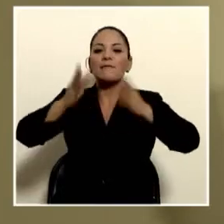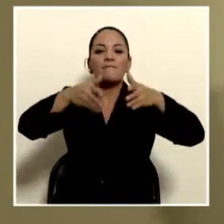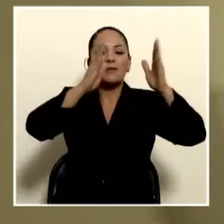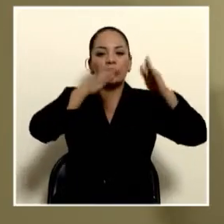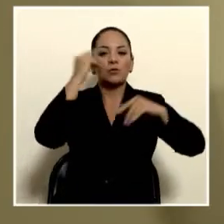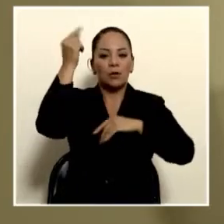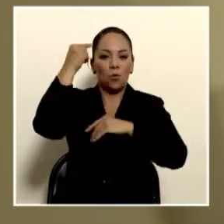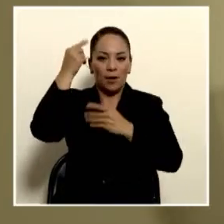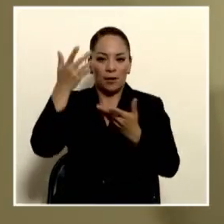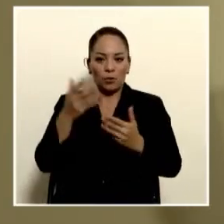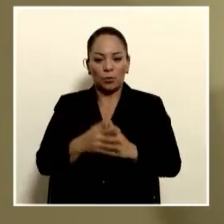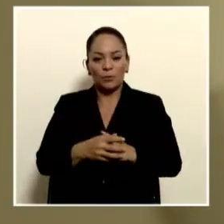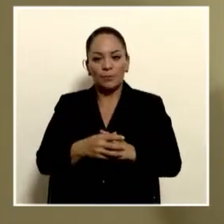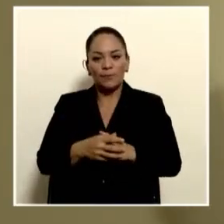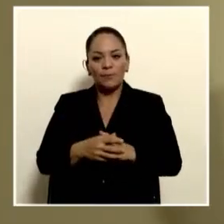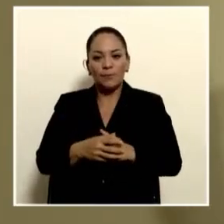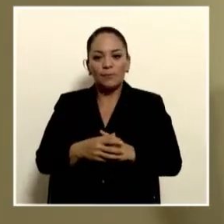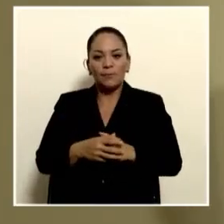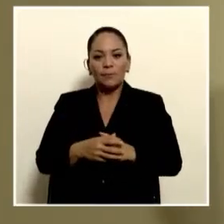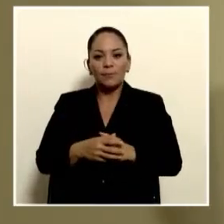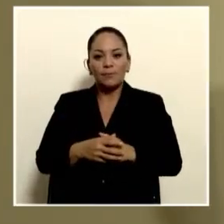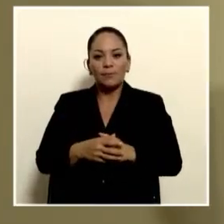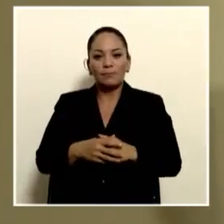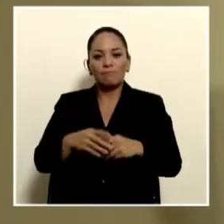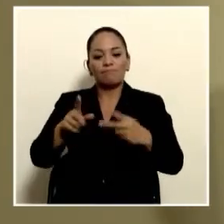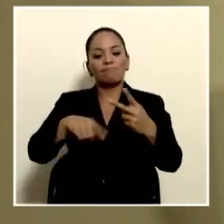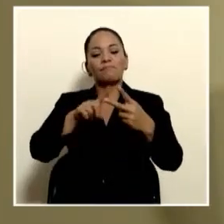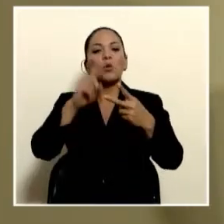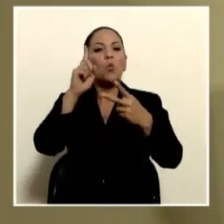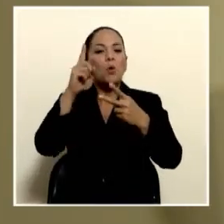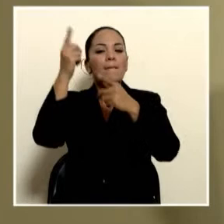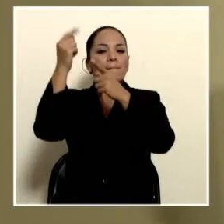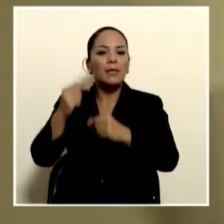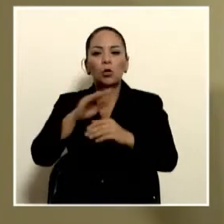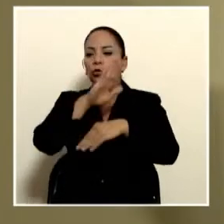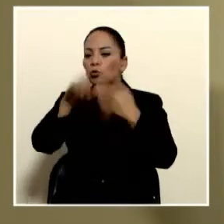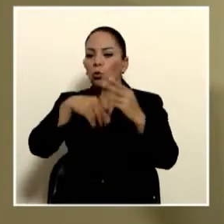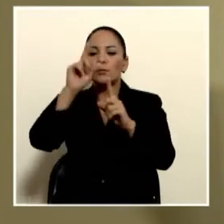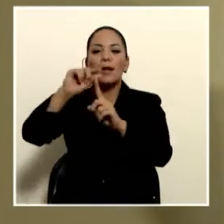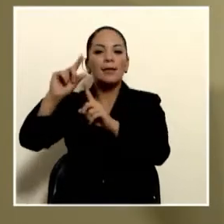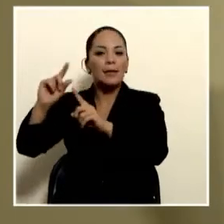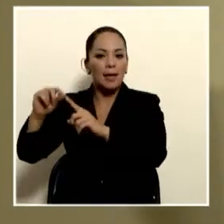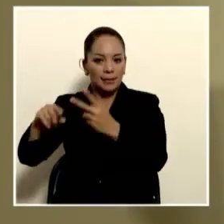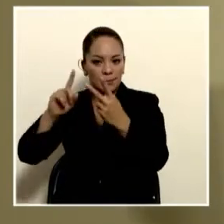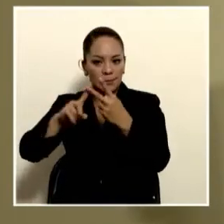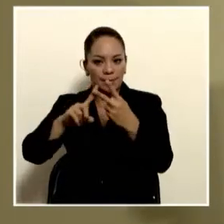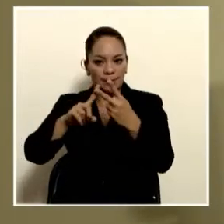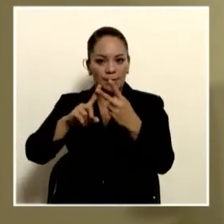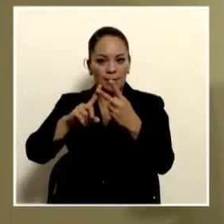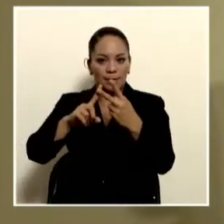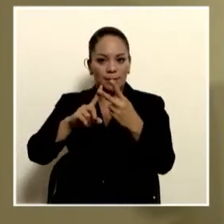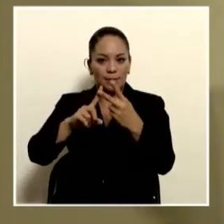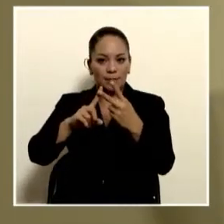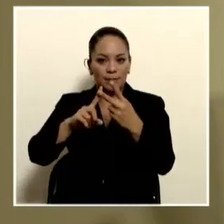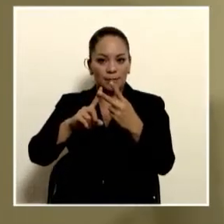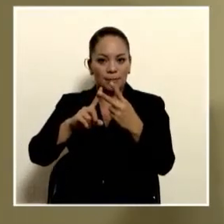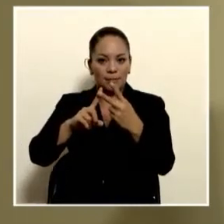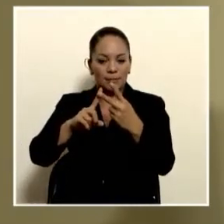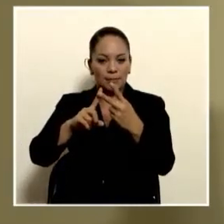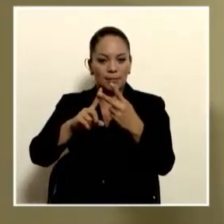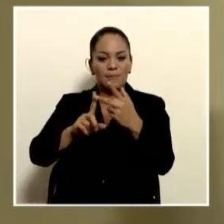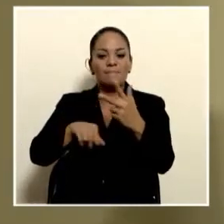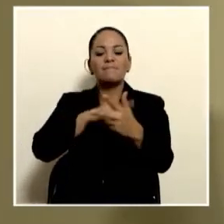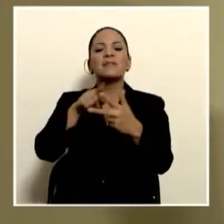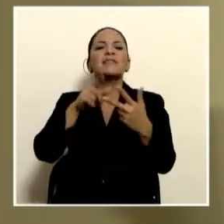del gobierno, un inventario de todos los alquileres, con quién es el